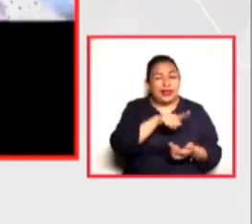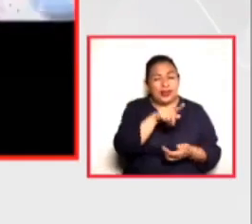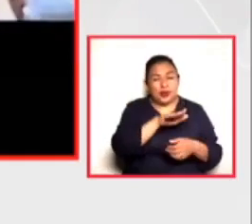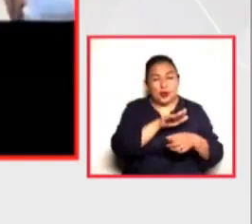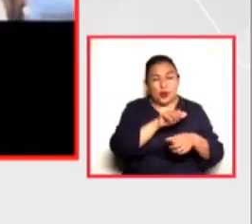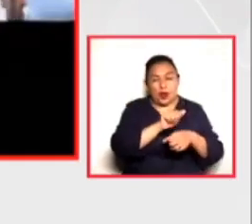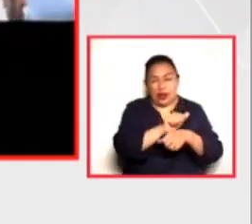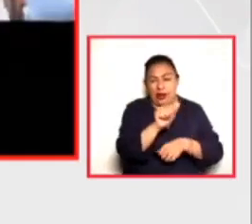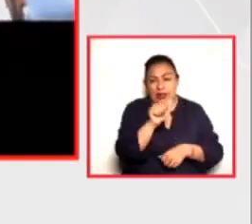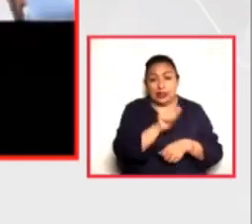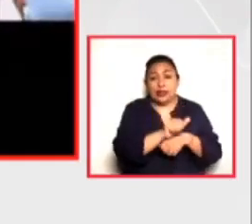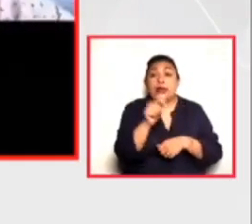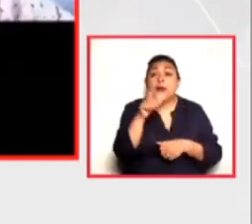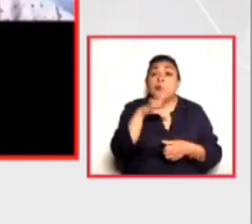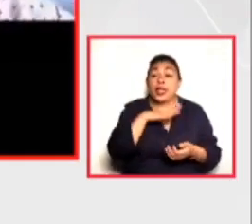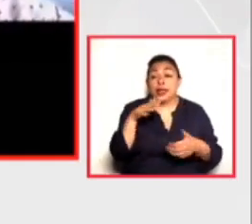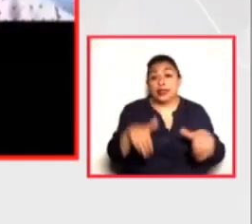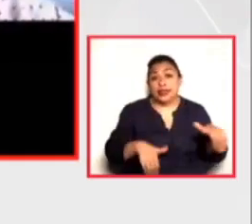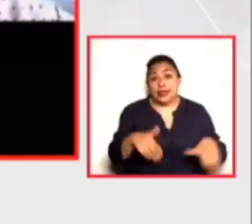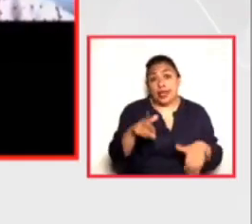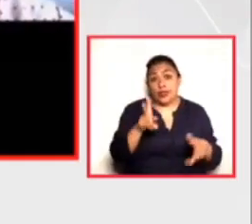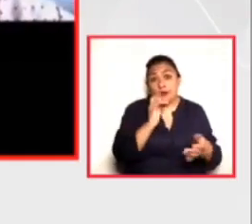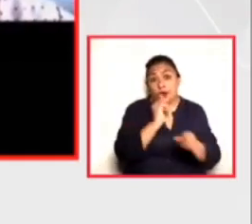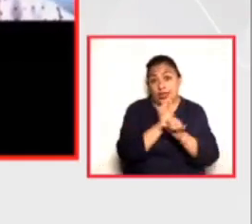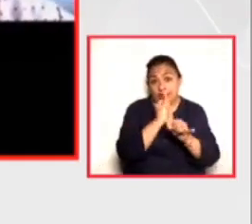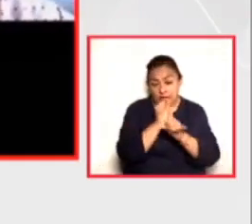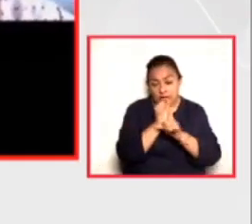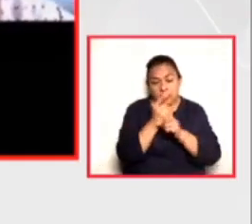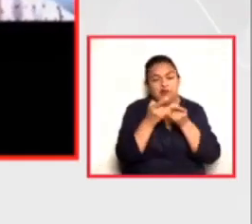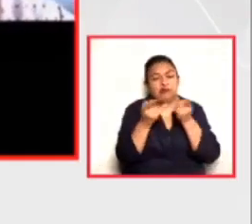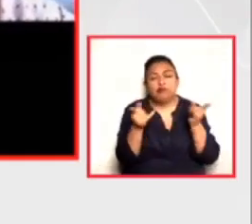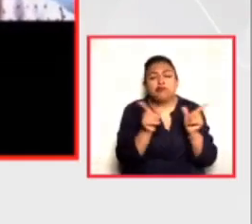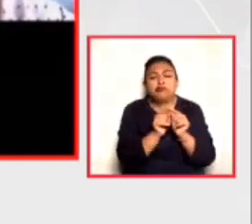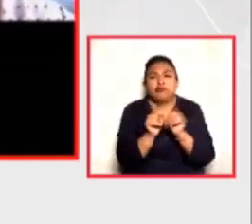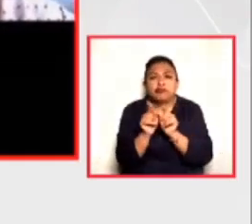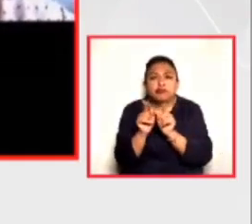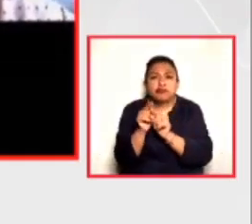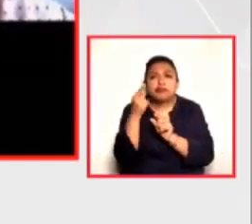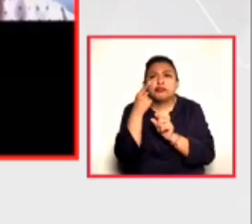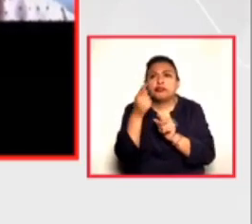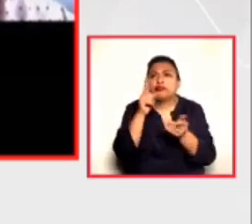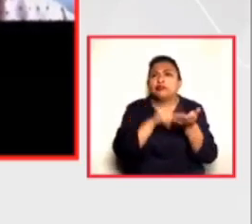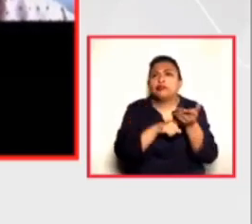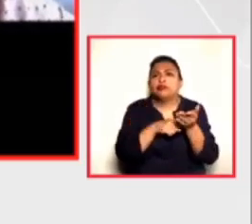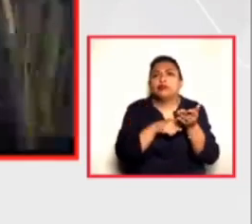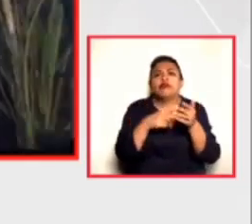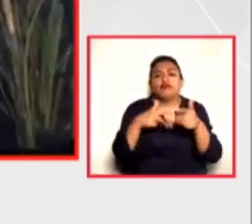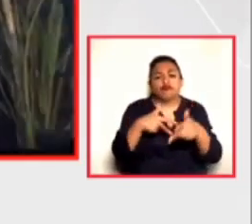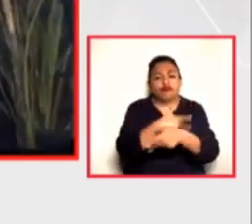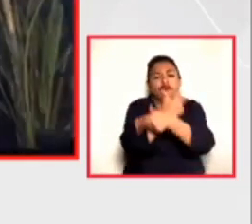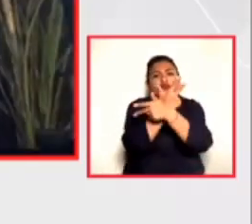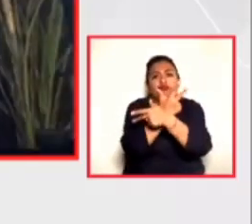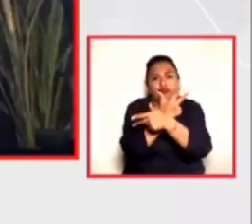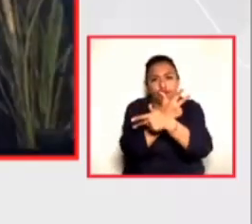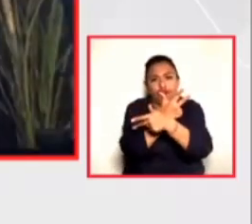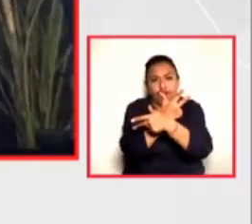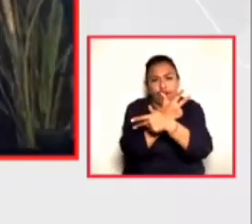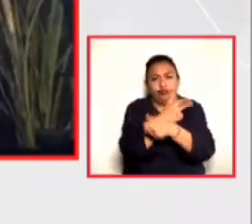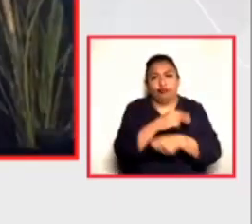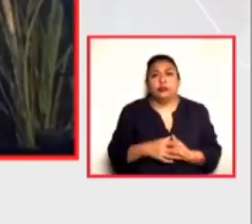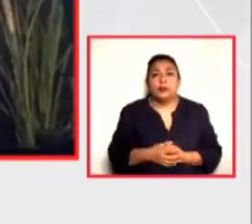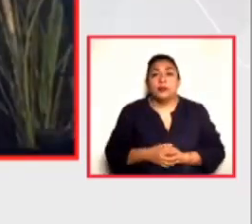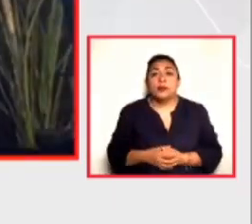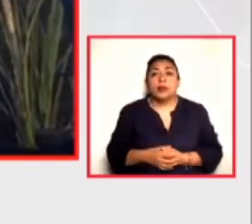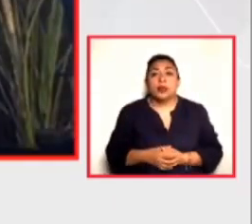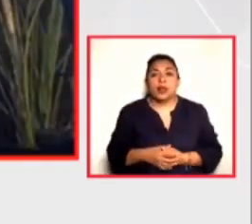de teatro virtual. Son historias de corta duración que se desarrollan a través de una videollamada. Entonces, tenemos